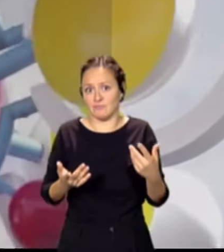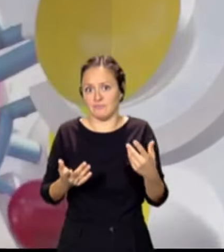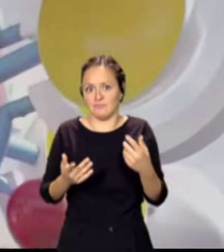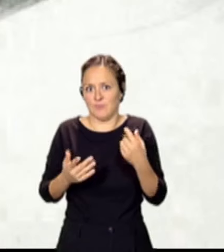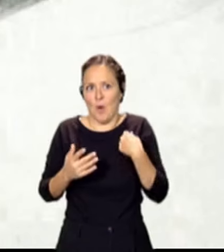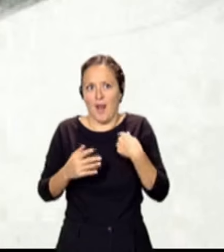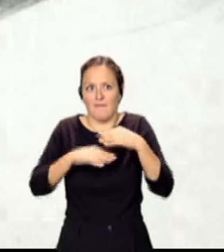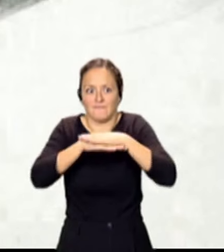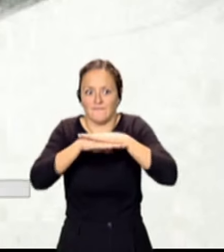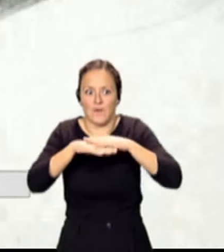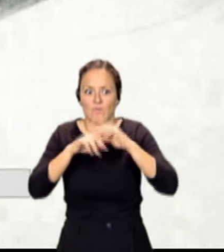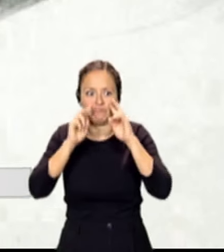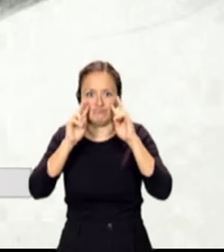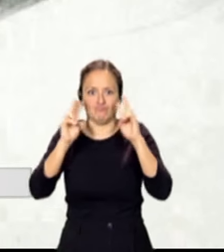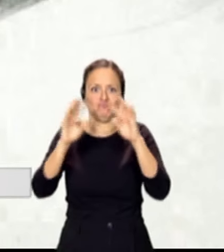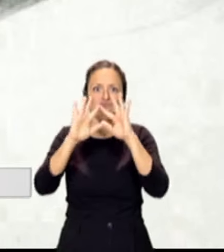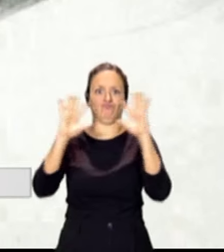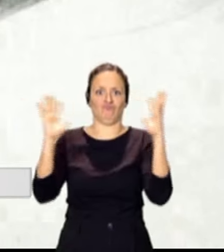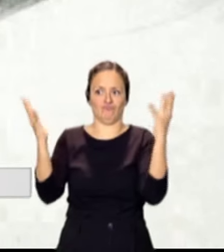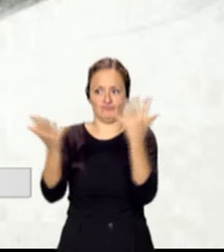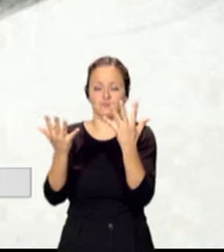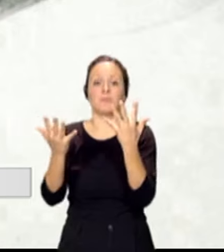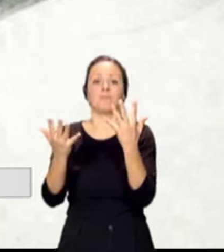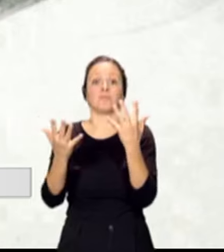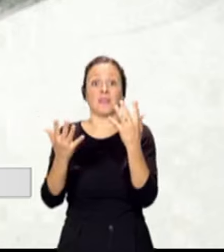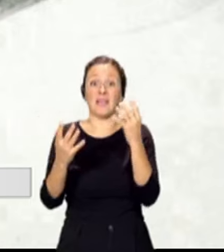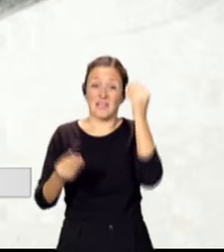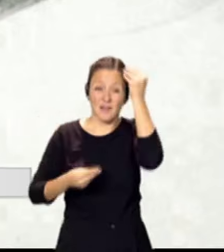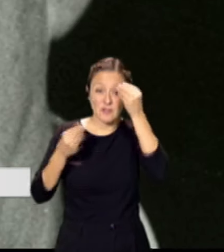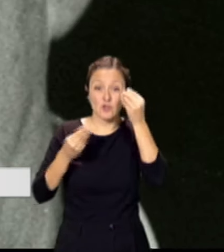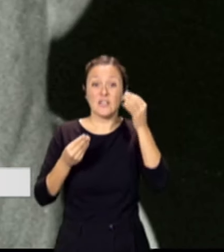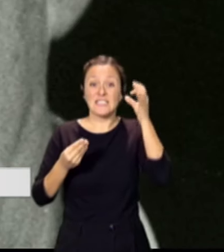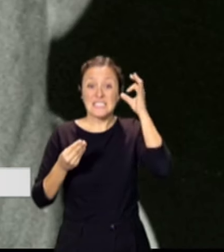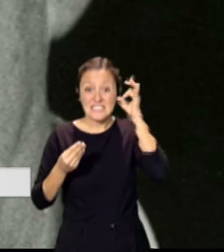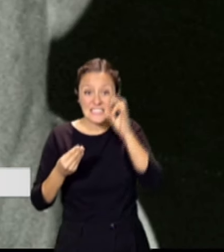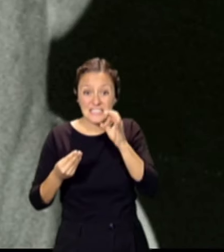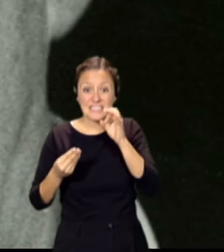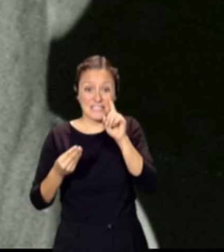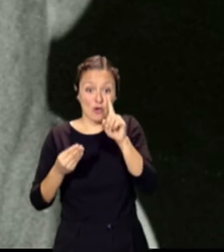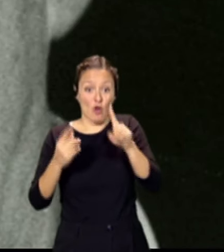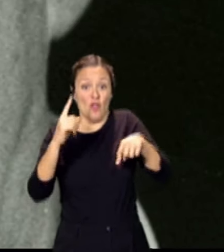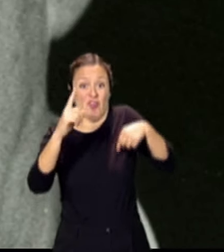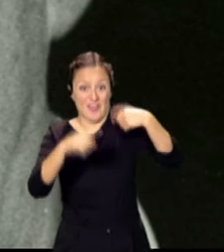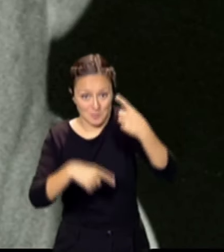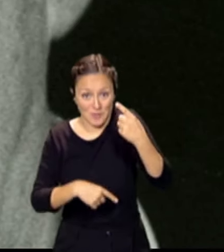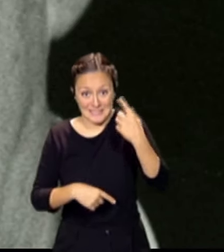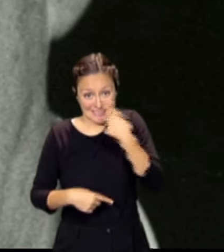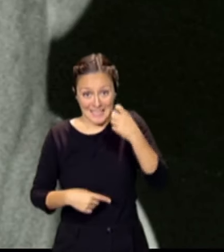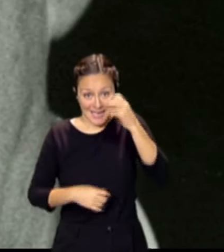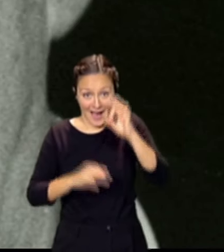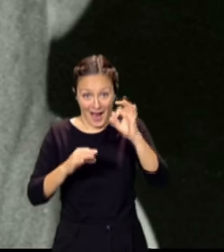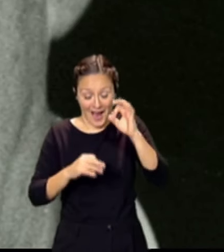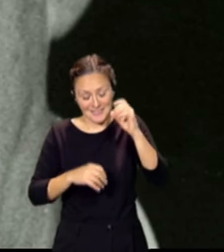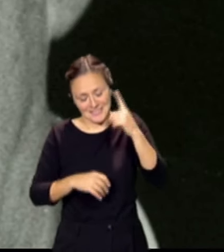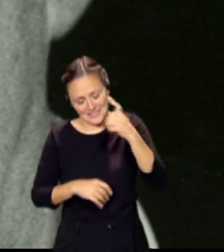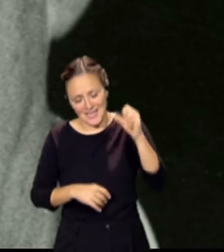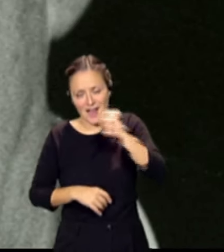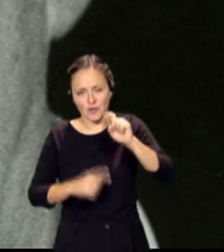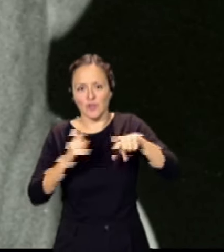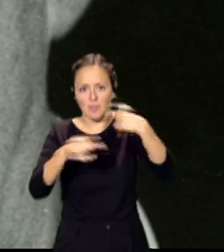Prim reflexiones que más de un siglo después del nacimiento del artista continúan siendo cruciales para el futuro de